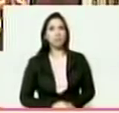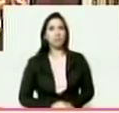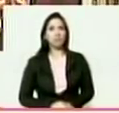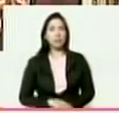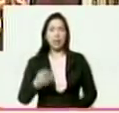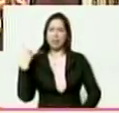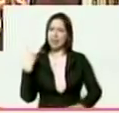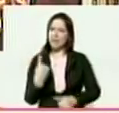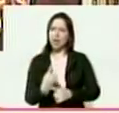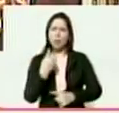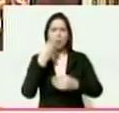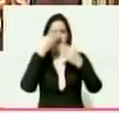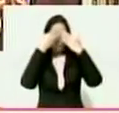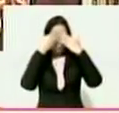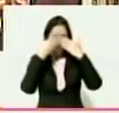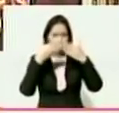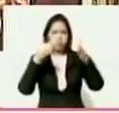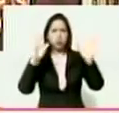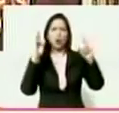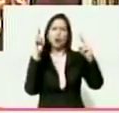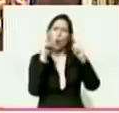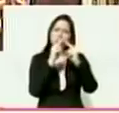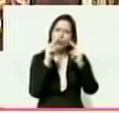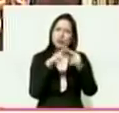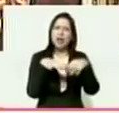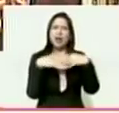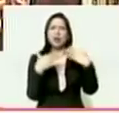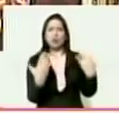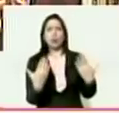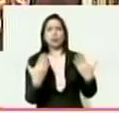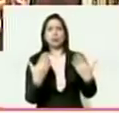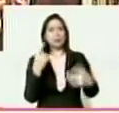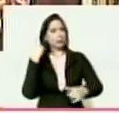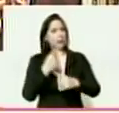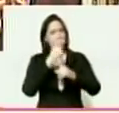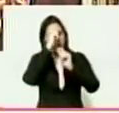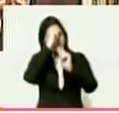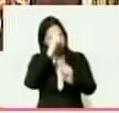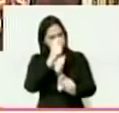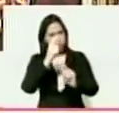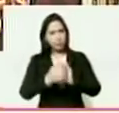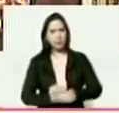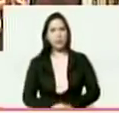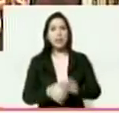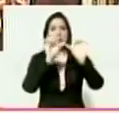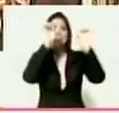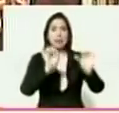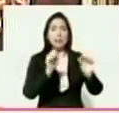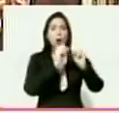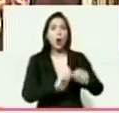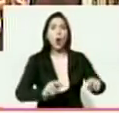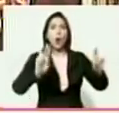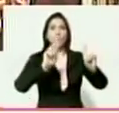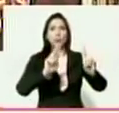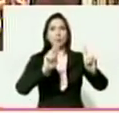Debemos visibilizarlo, conocerlo y reconocerlo. El sistema de Naciones Unidas